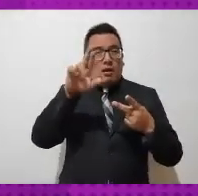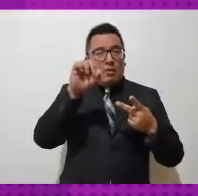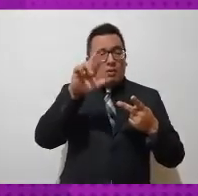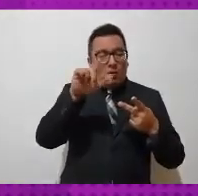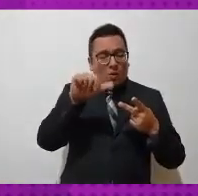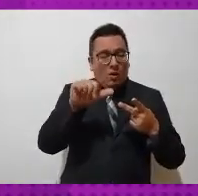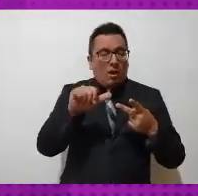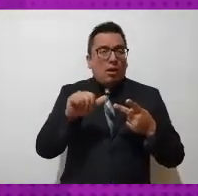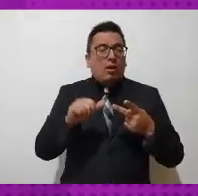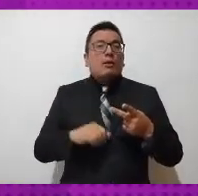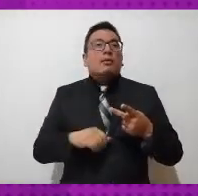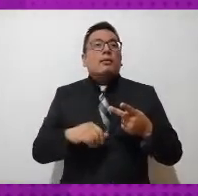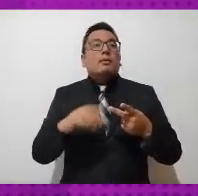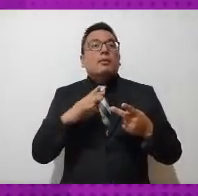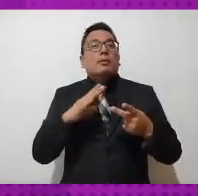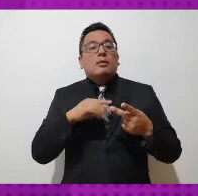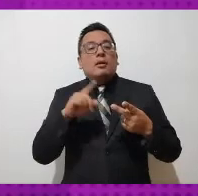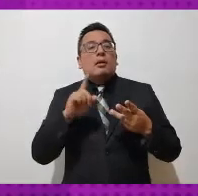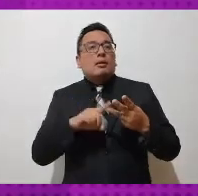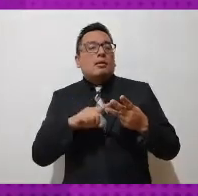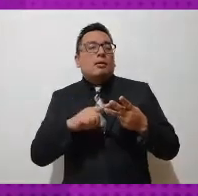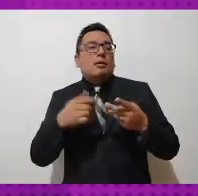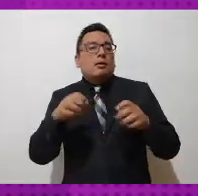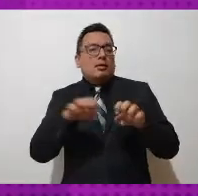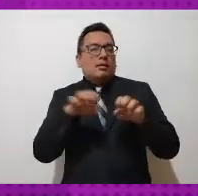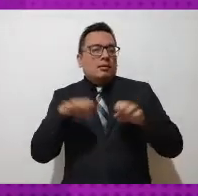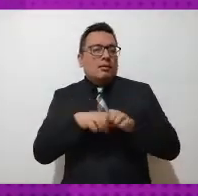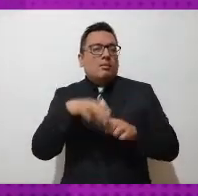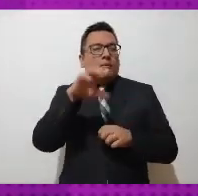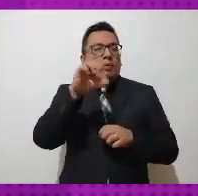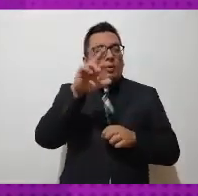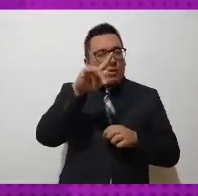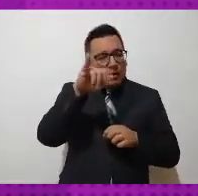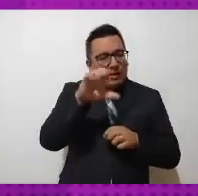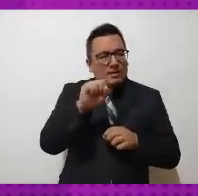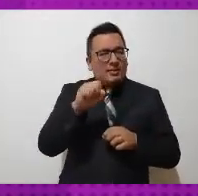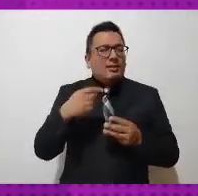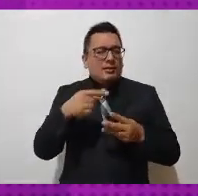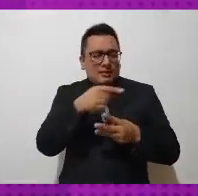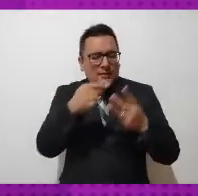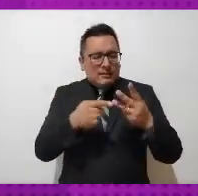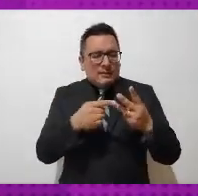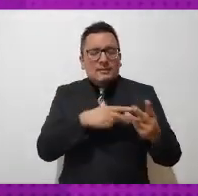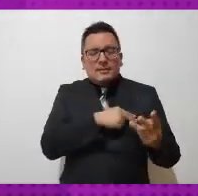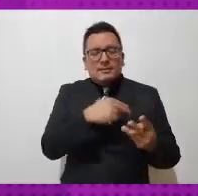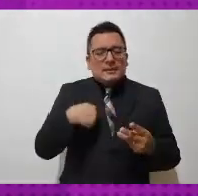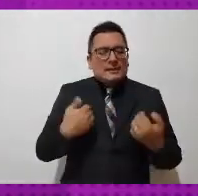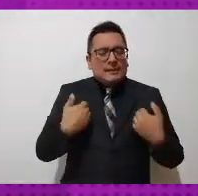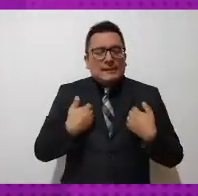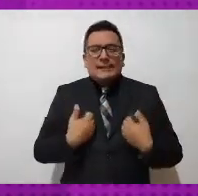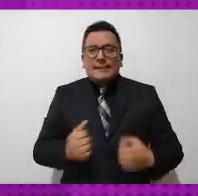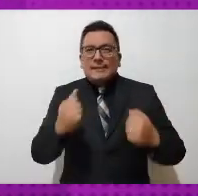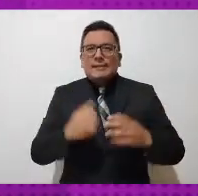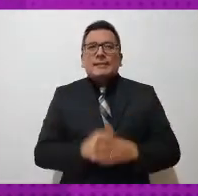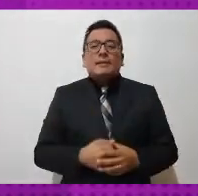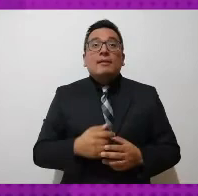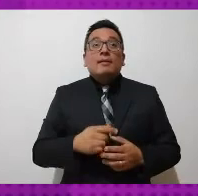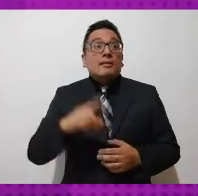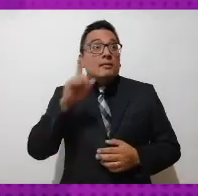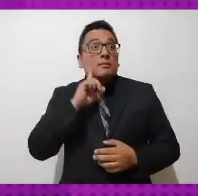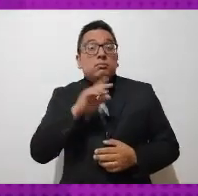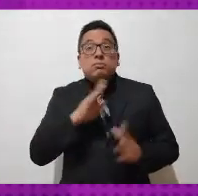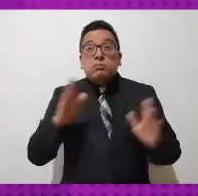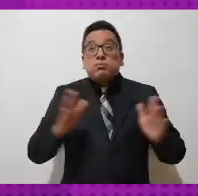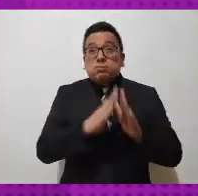Jiménez de Palacios y el equipo de Las Coritas, demuestran una ampliación de espacios de intervención y